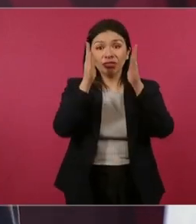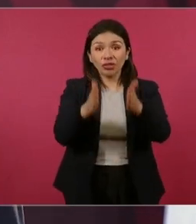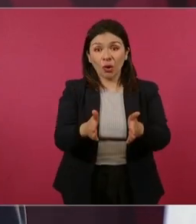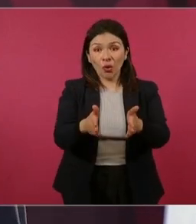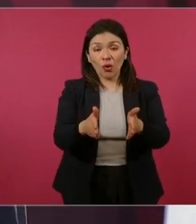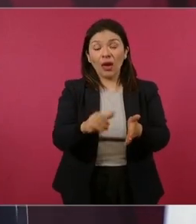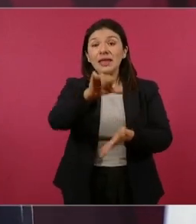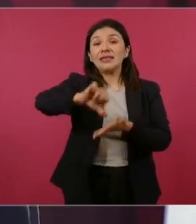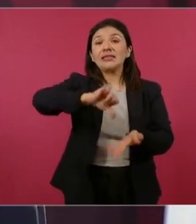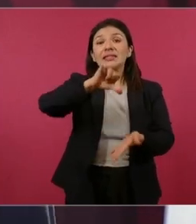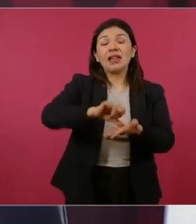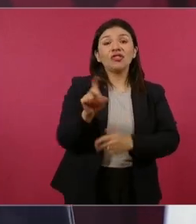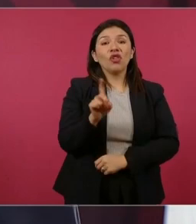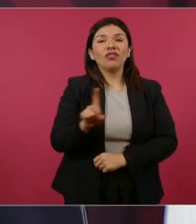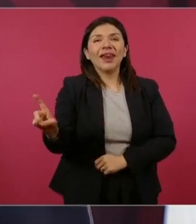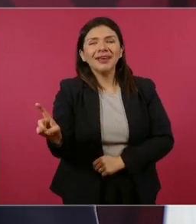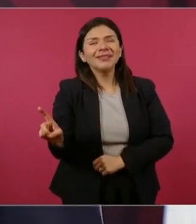derecha,